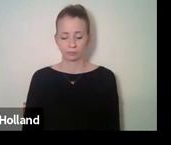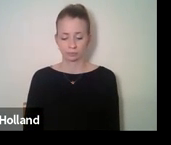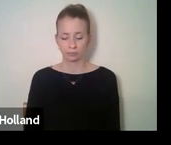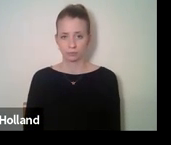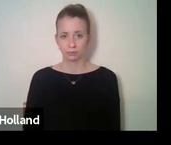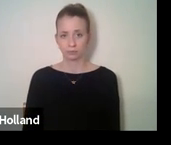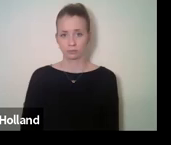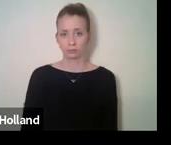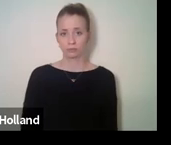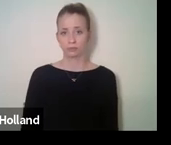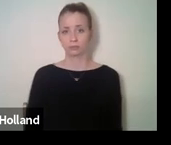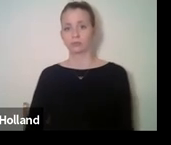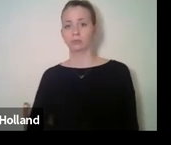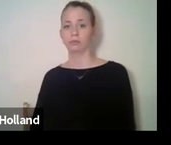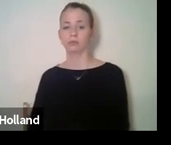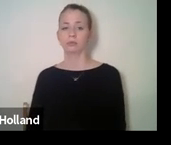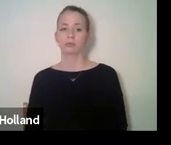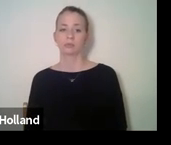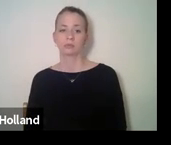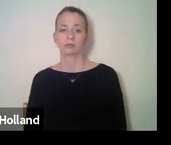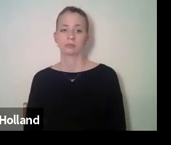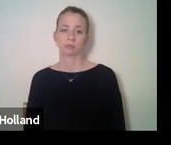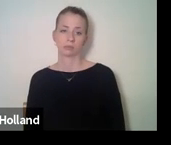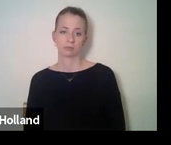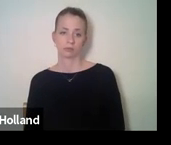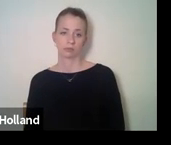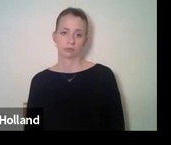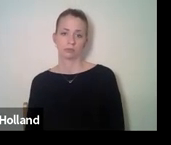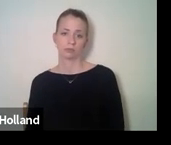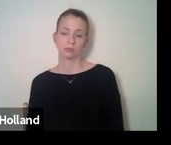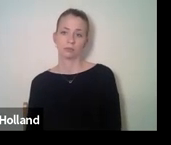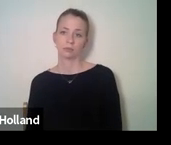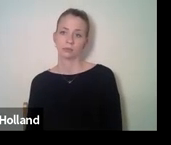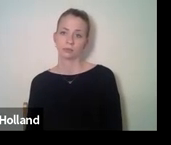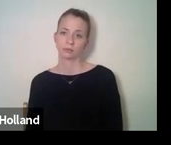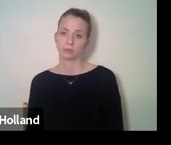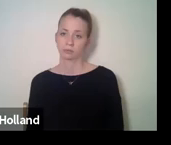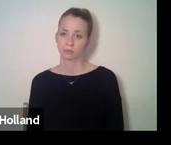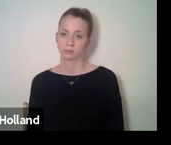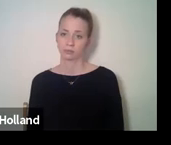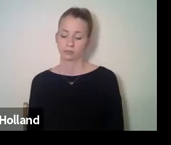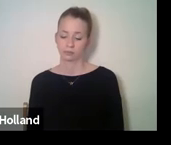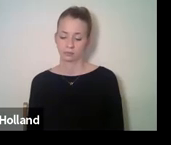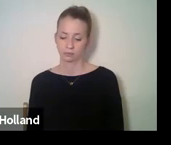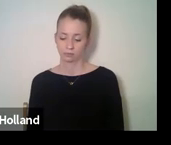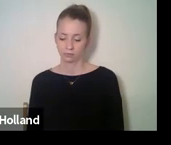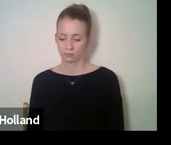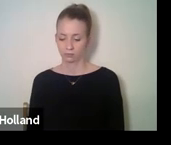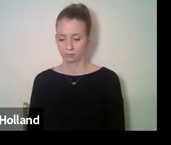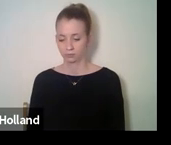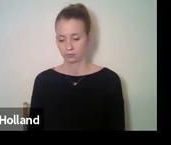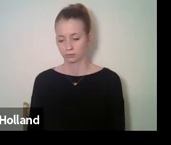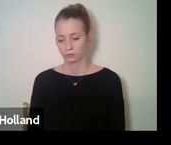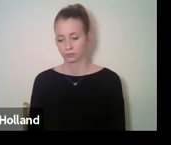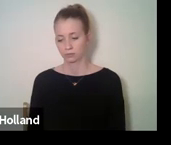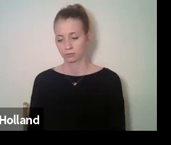eléctrico o ambos. Puede incluir eficiencia y recursos energéticos distribuidos como la energía solar, clientes